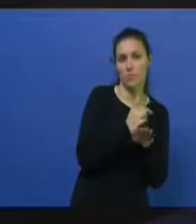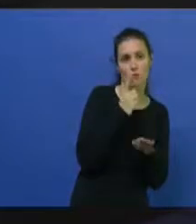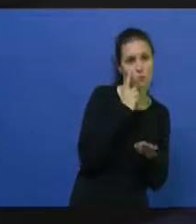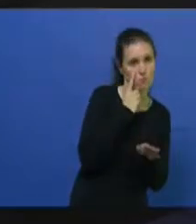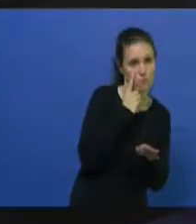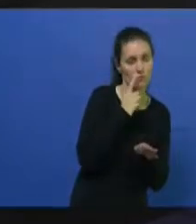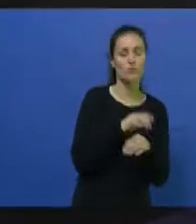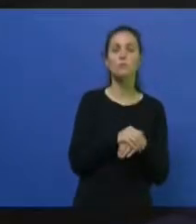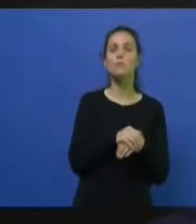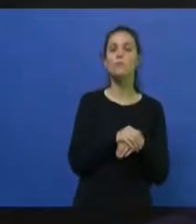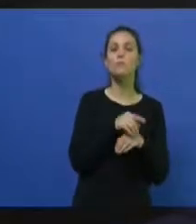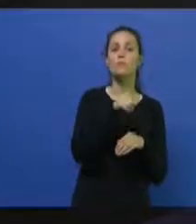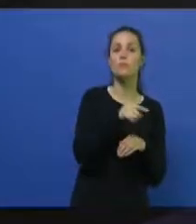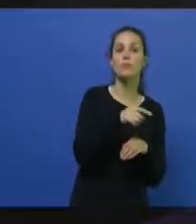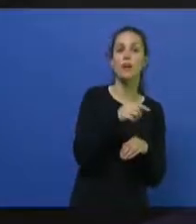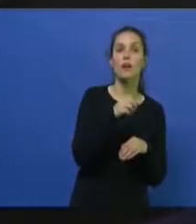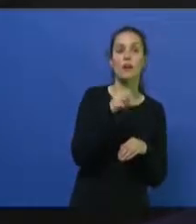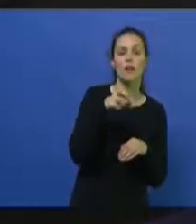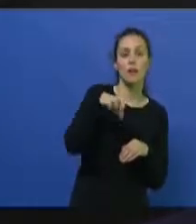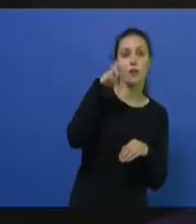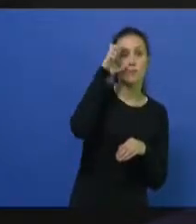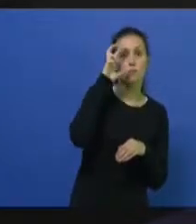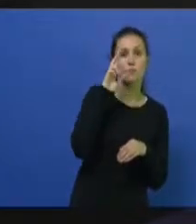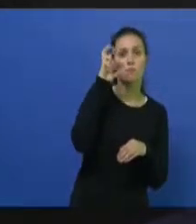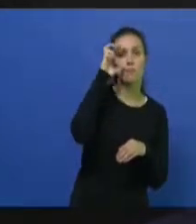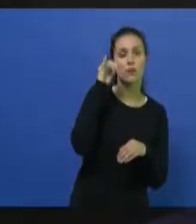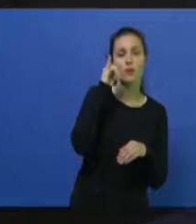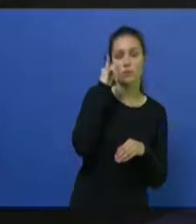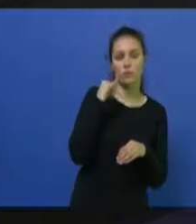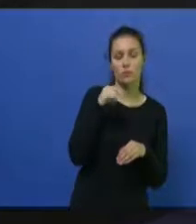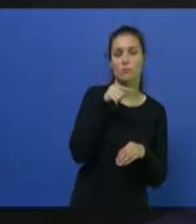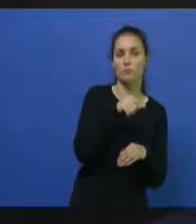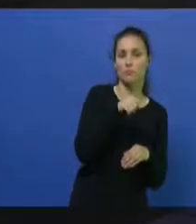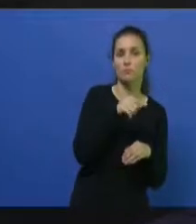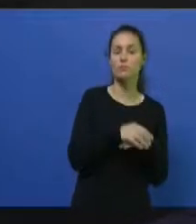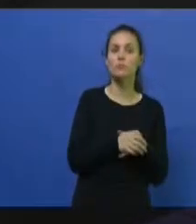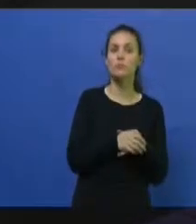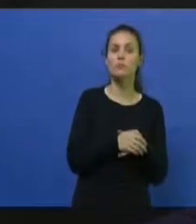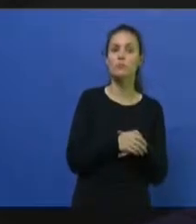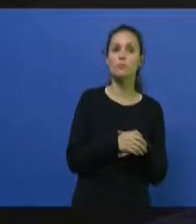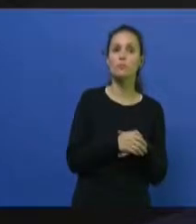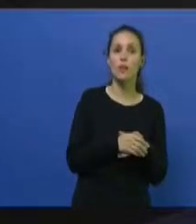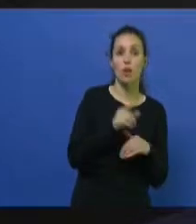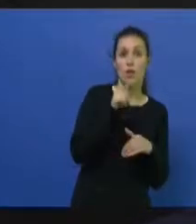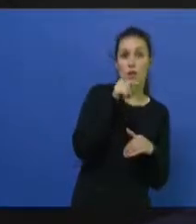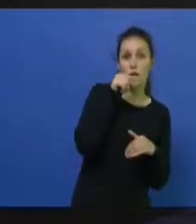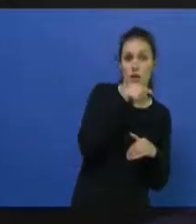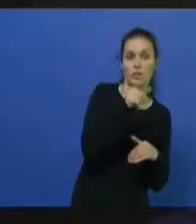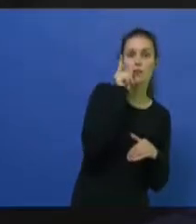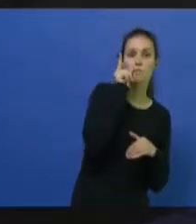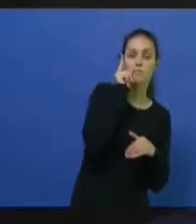Ajá. Gabriela Pérez, si mal no me acuerdo, Gabriela Pérez, su papá, histórico de la fábrica, le